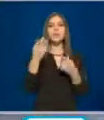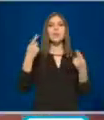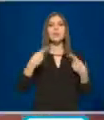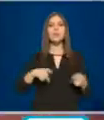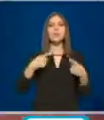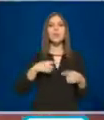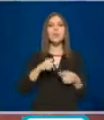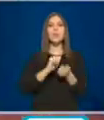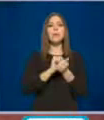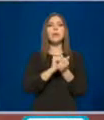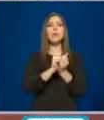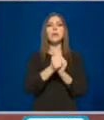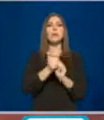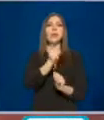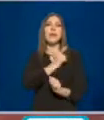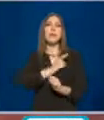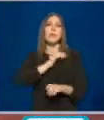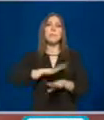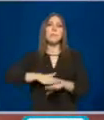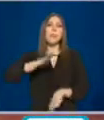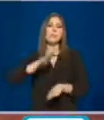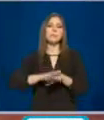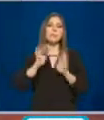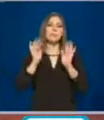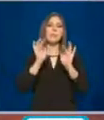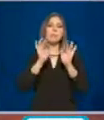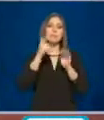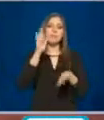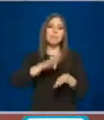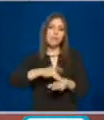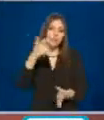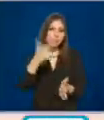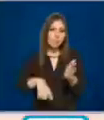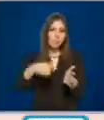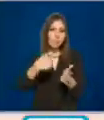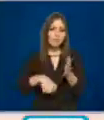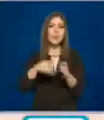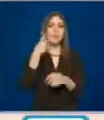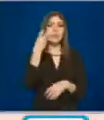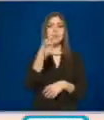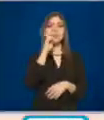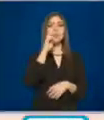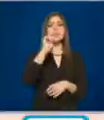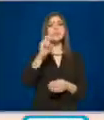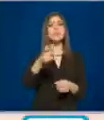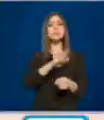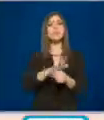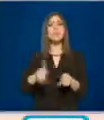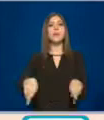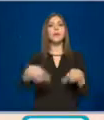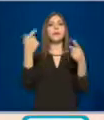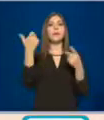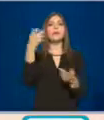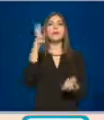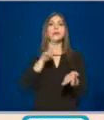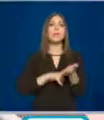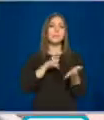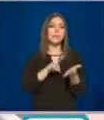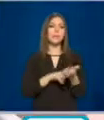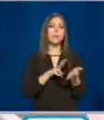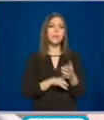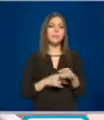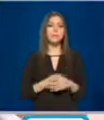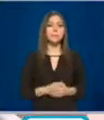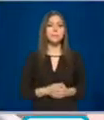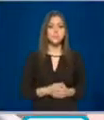sea más atractivo. Sí, ¿Cierto? sí. Entonces ya está el producto como tal, el precio, que es también un gancho, y